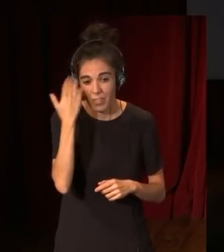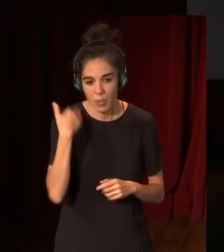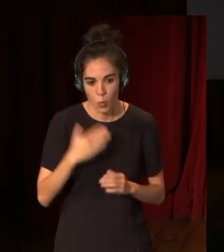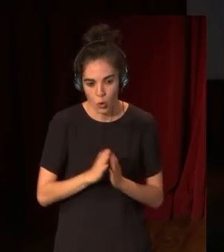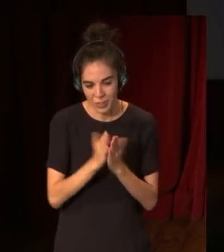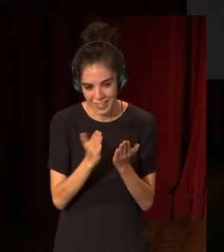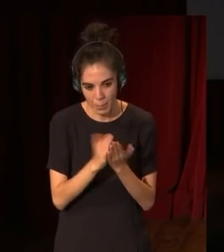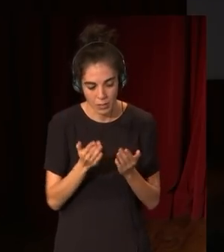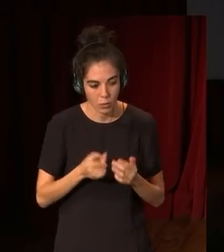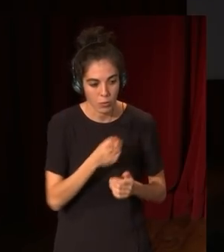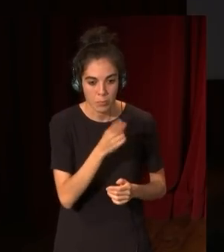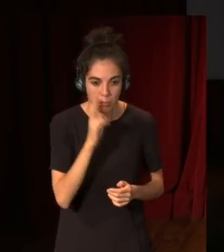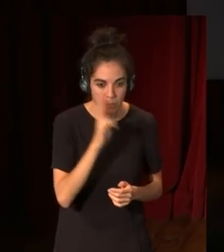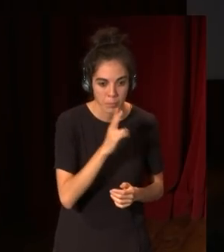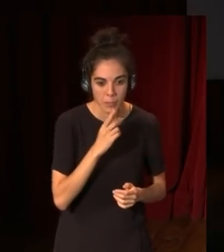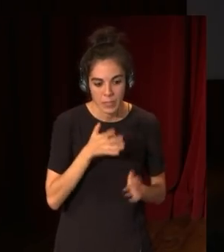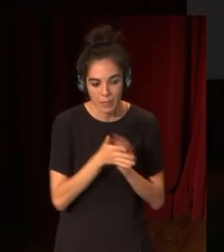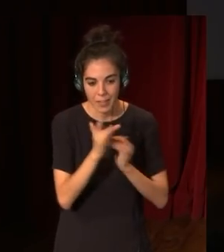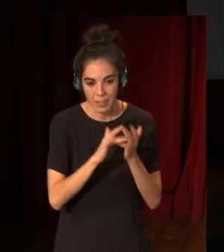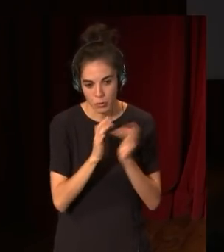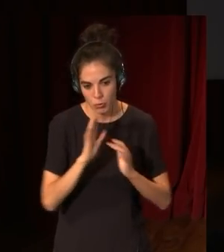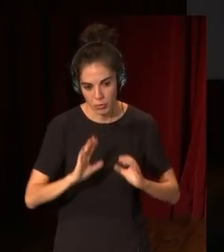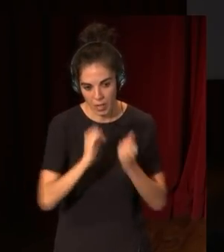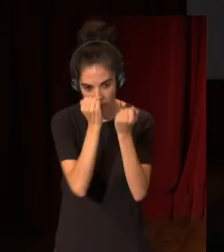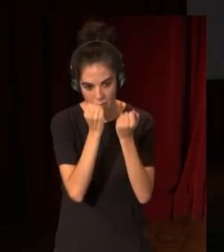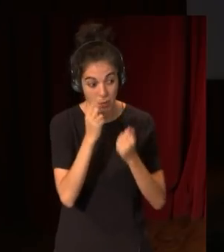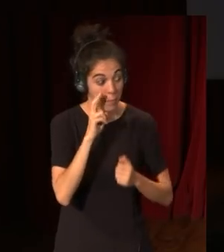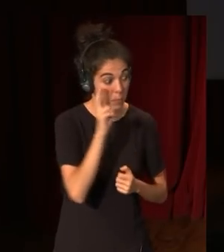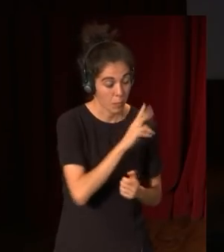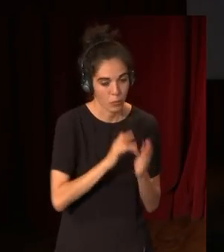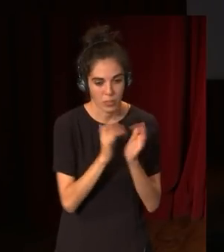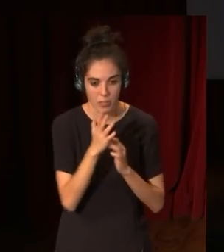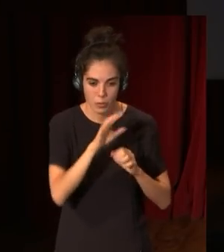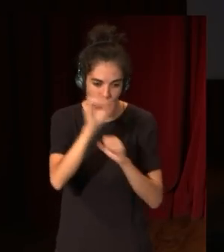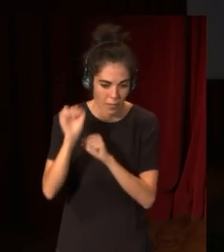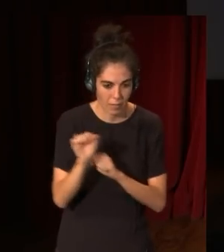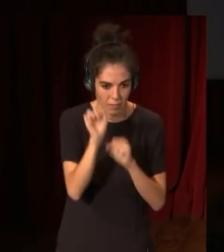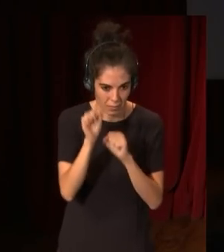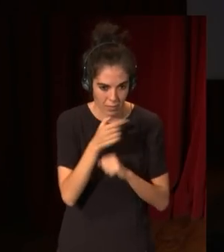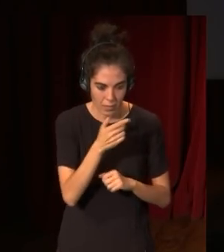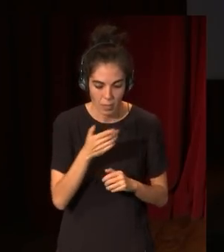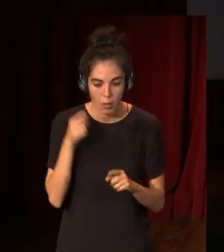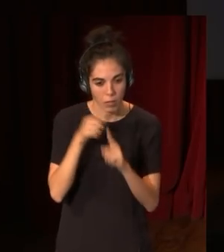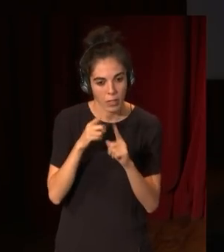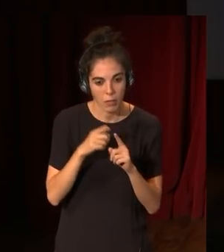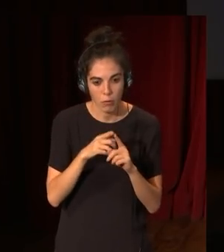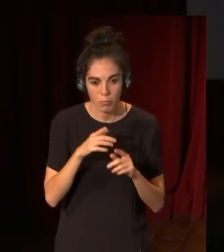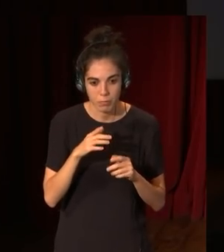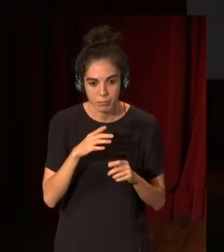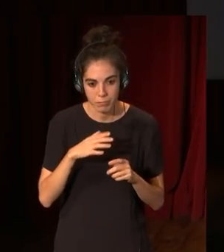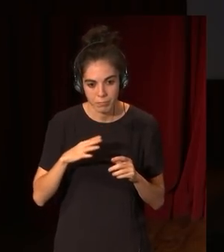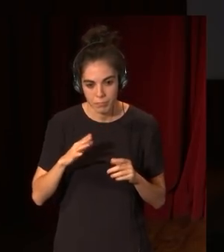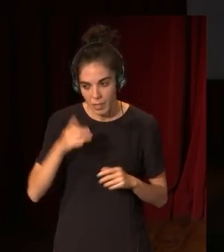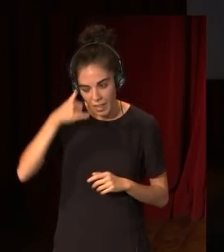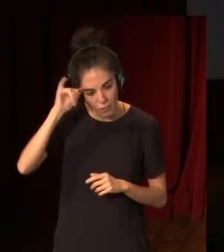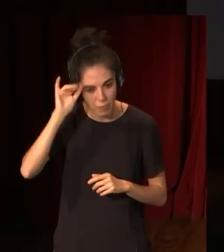serán salvados al final de los tiempos por cristo aquí vemos como cristo desciende los limbos para liberarlos del infierno de los personajes